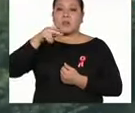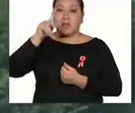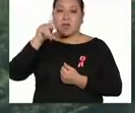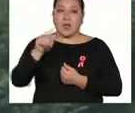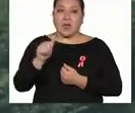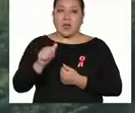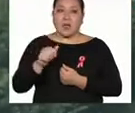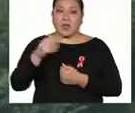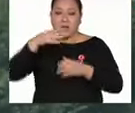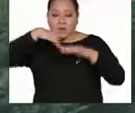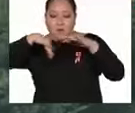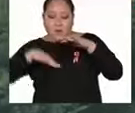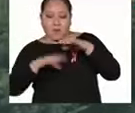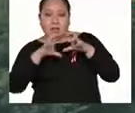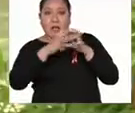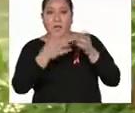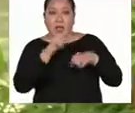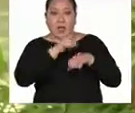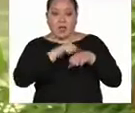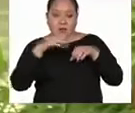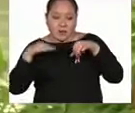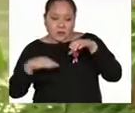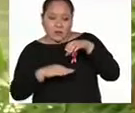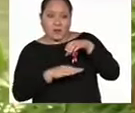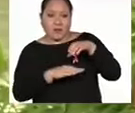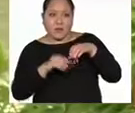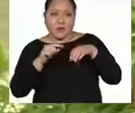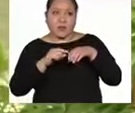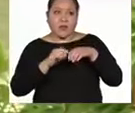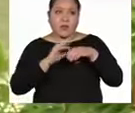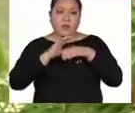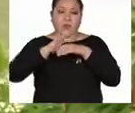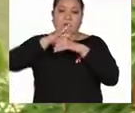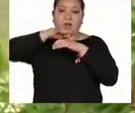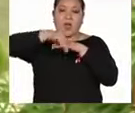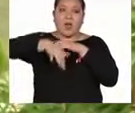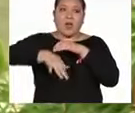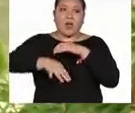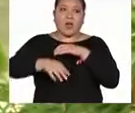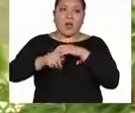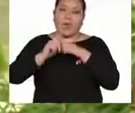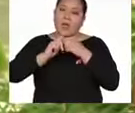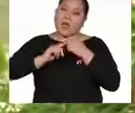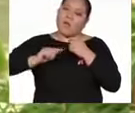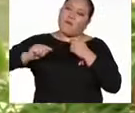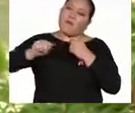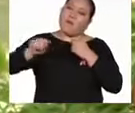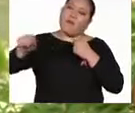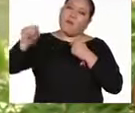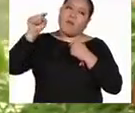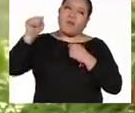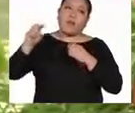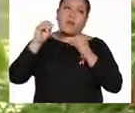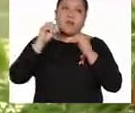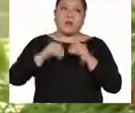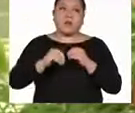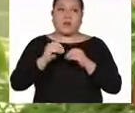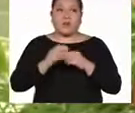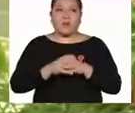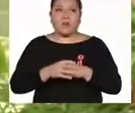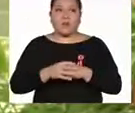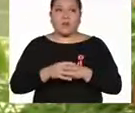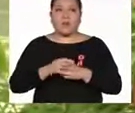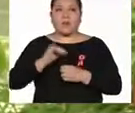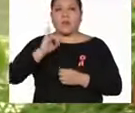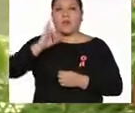que viven debajo de la piedra. Y tiene una cascada que es al fondo y por eso le pusieron su nombre